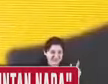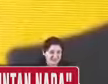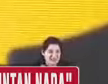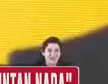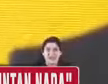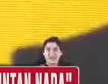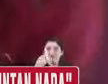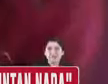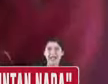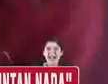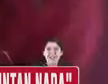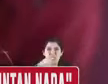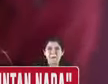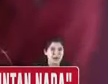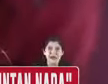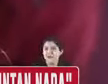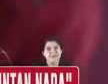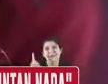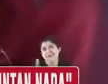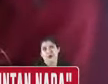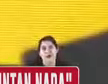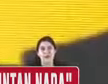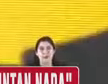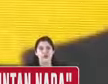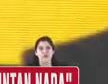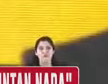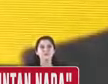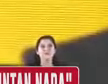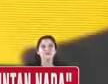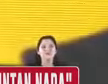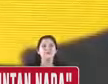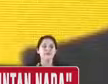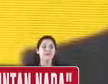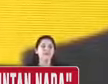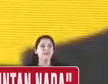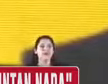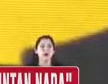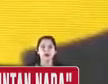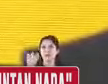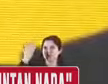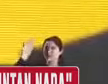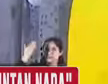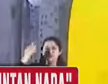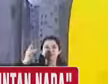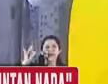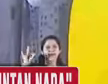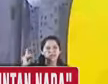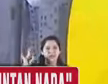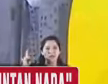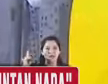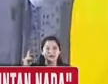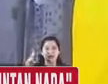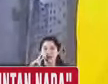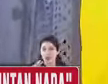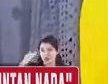en dólares los pudimos pagar allá en diciembre del